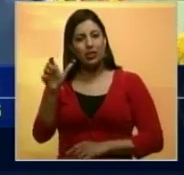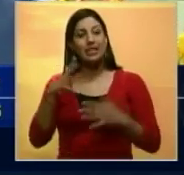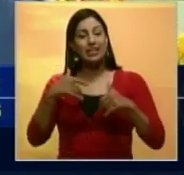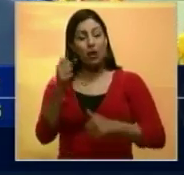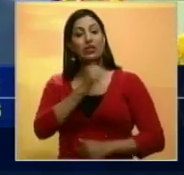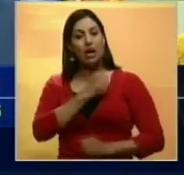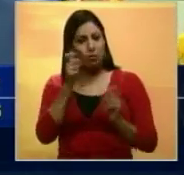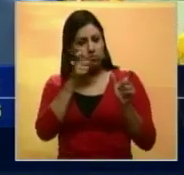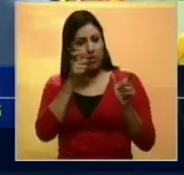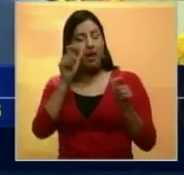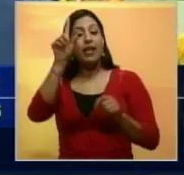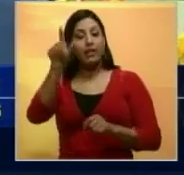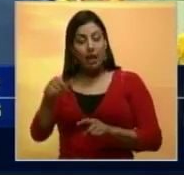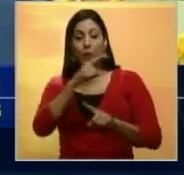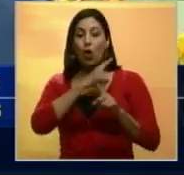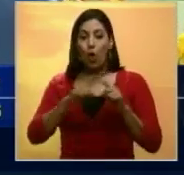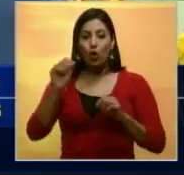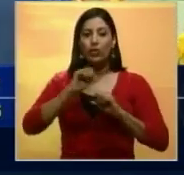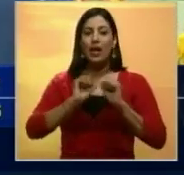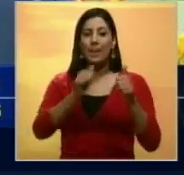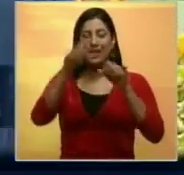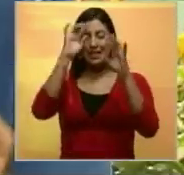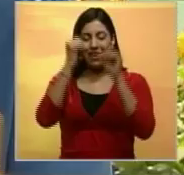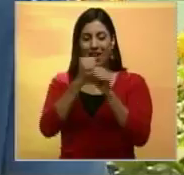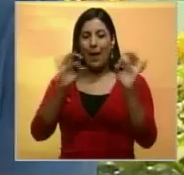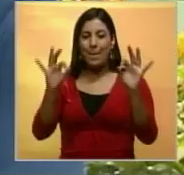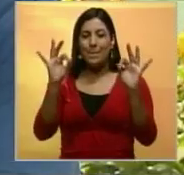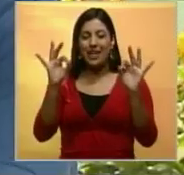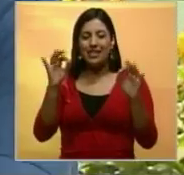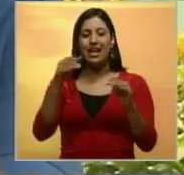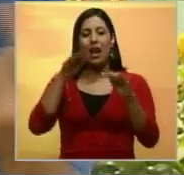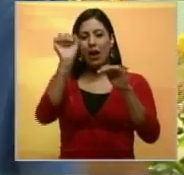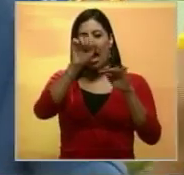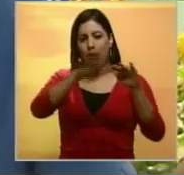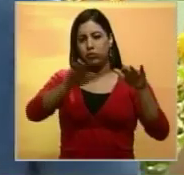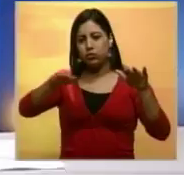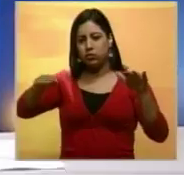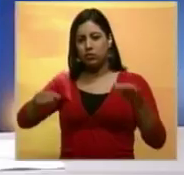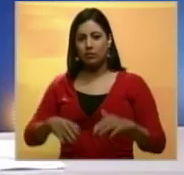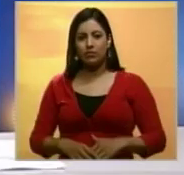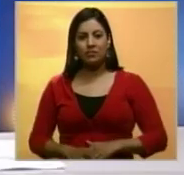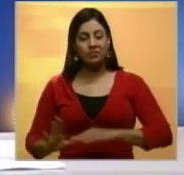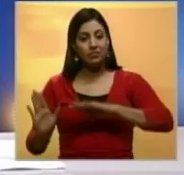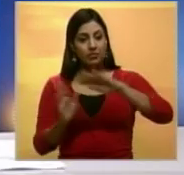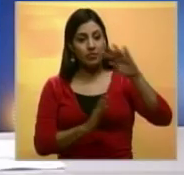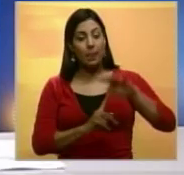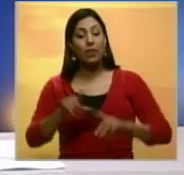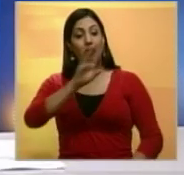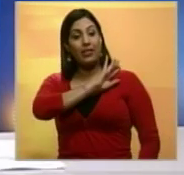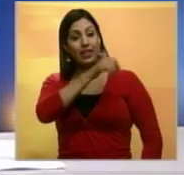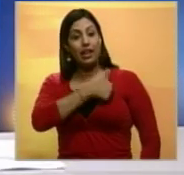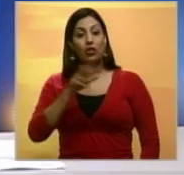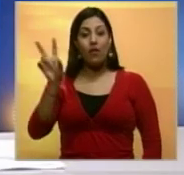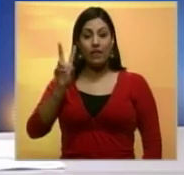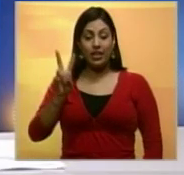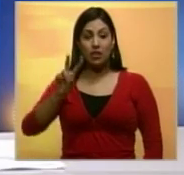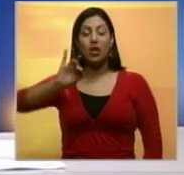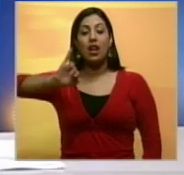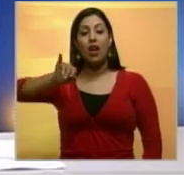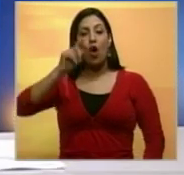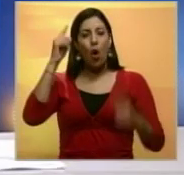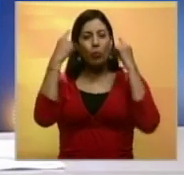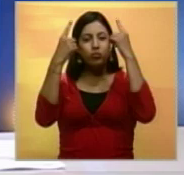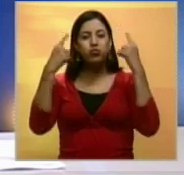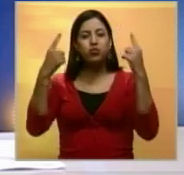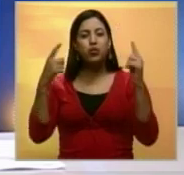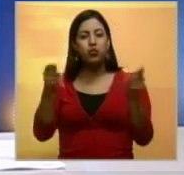Salud Chacao, así como también activará un operativo especial de estacionamiento. El director venezolano Gustavo Dudamel